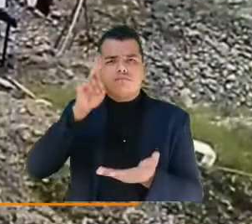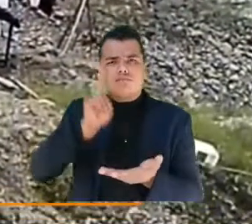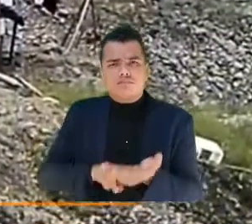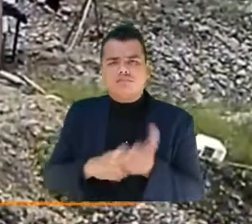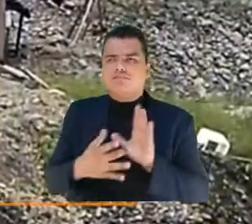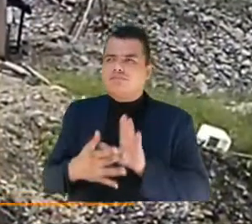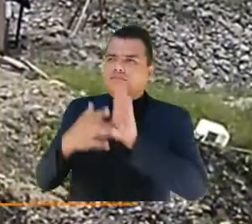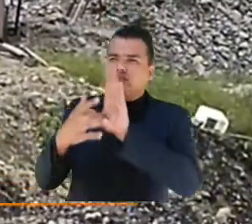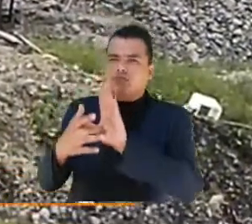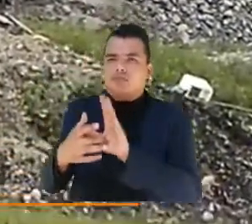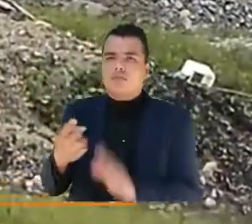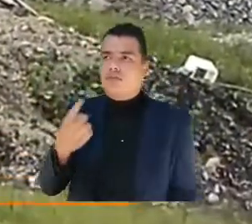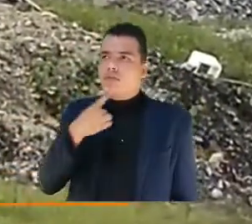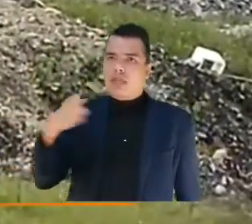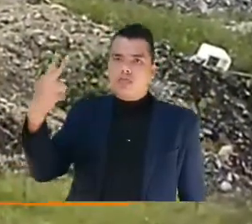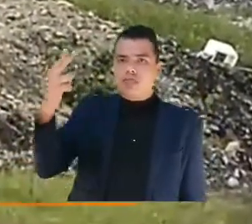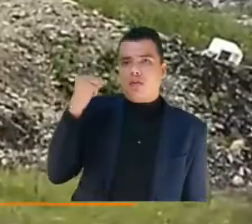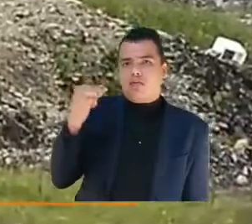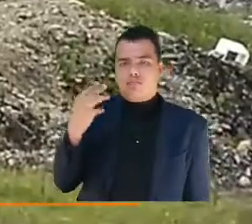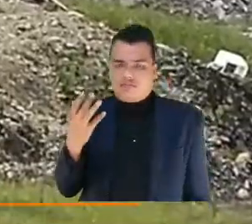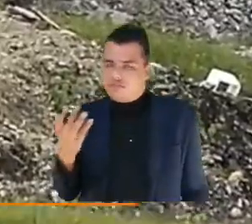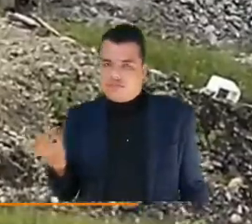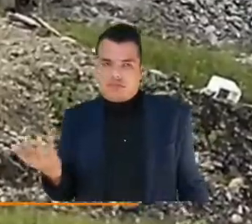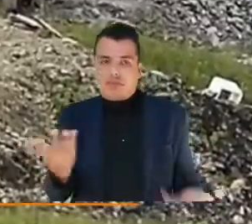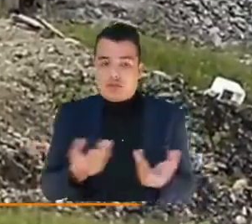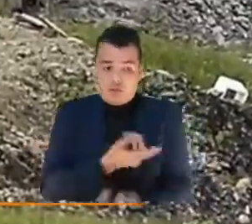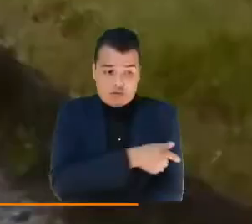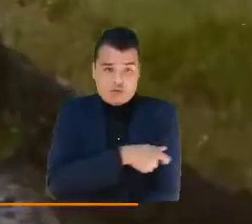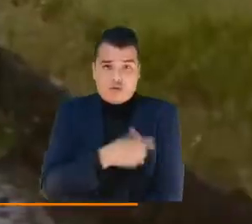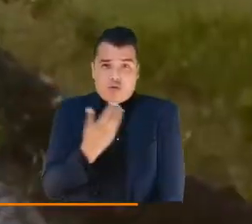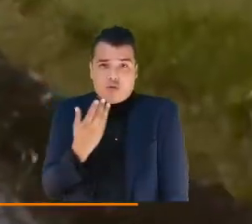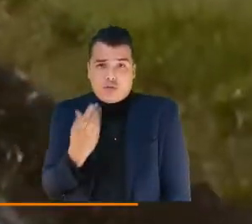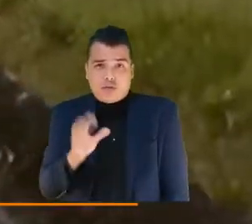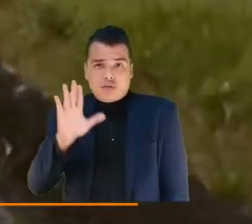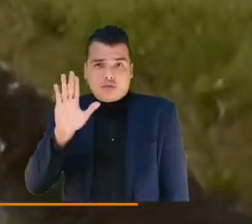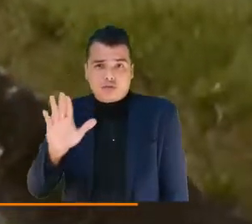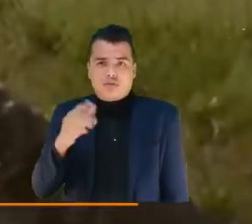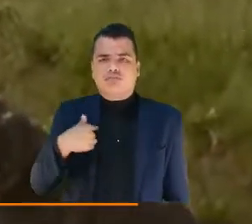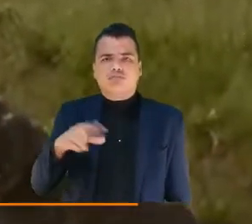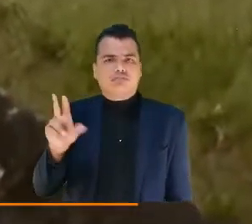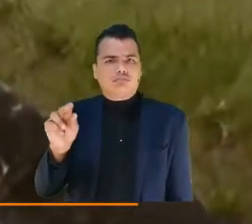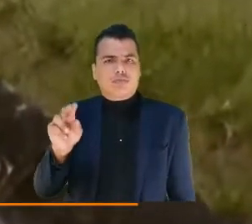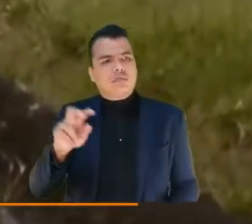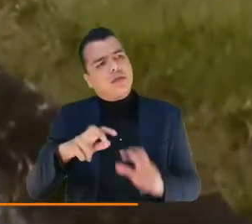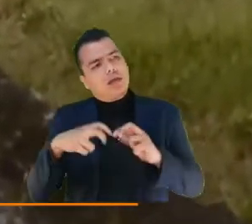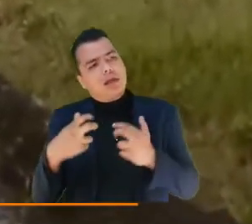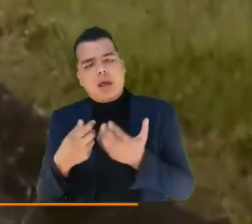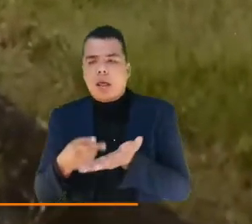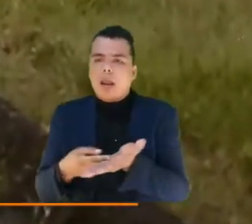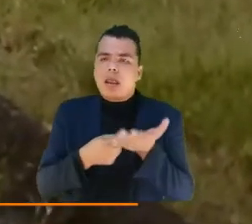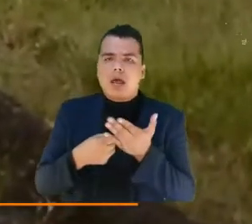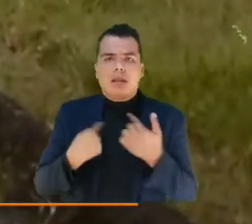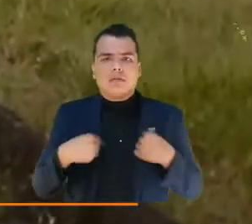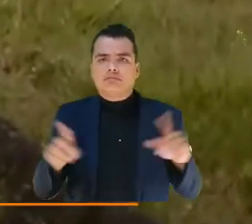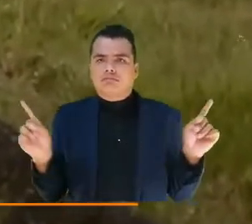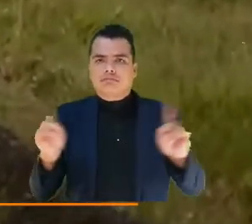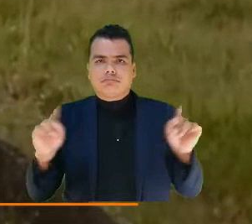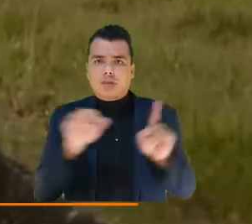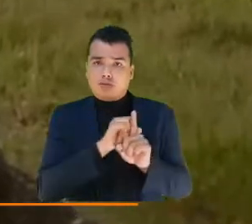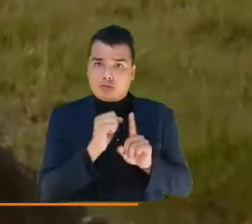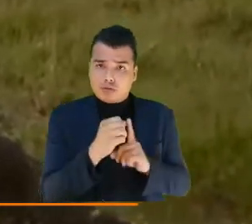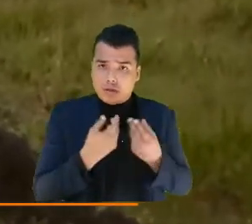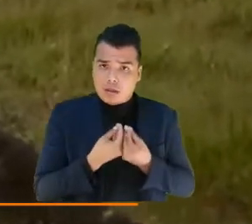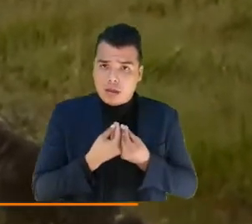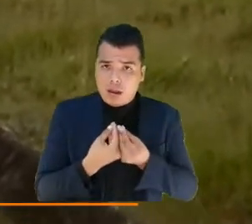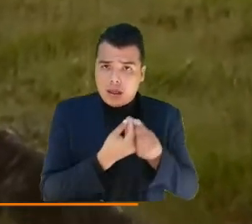carta, al principio me dijeron que no, que eso no se podía, que eso no era una reunión en un proceso con la sociedad civil,